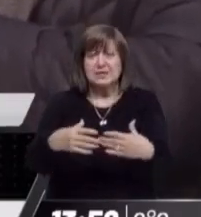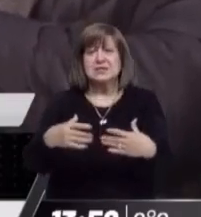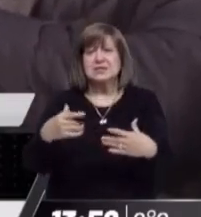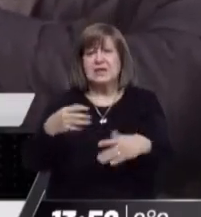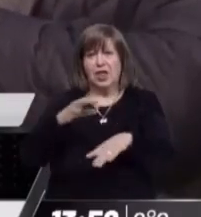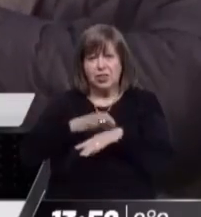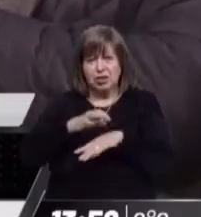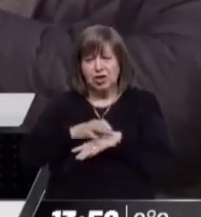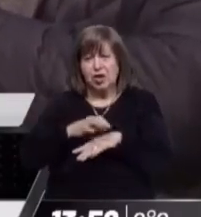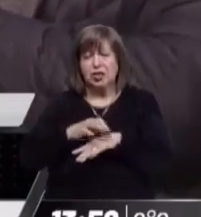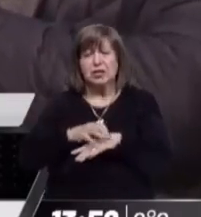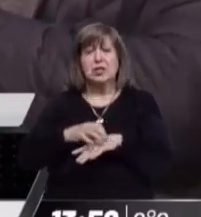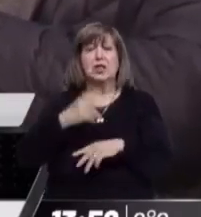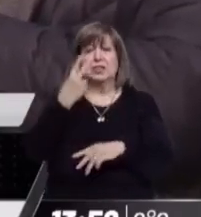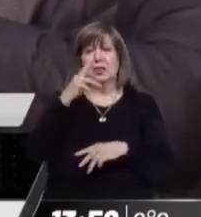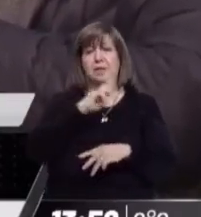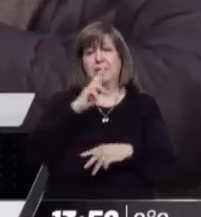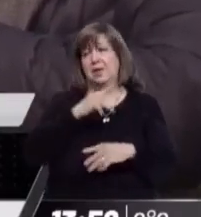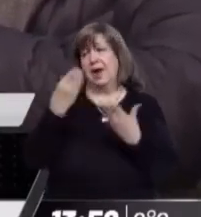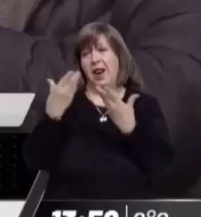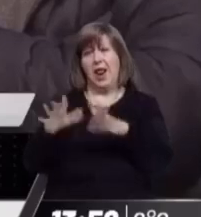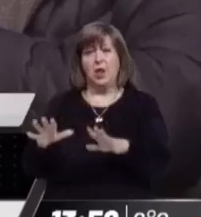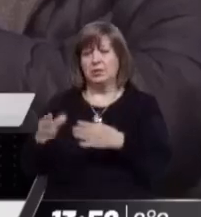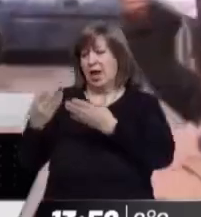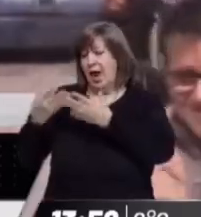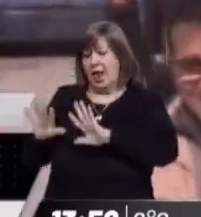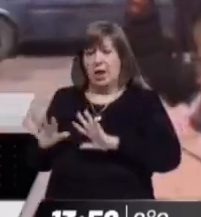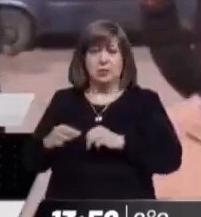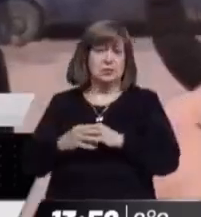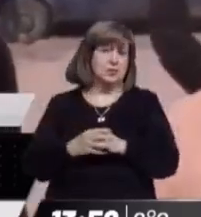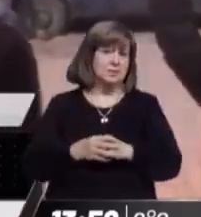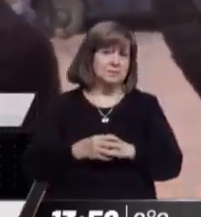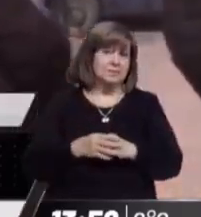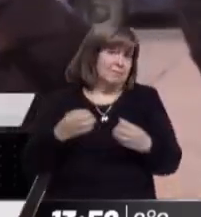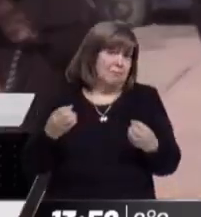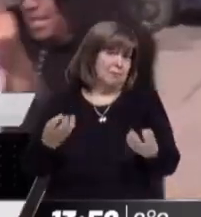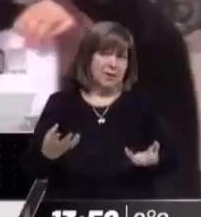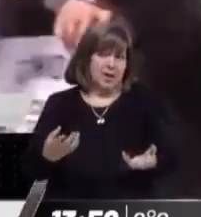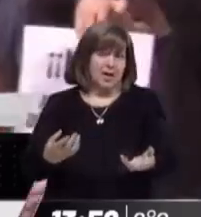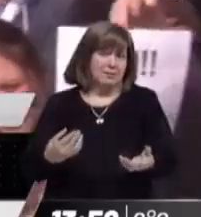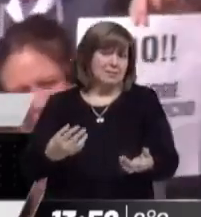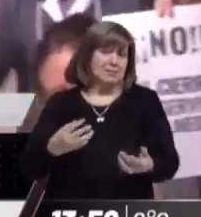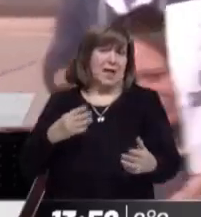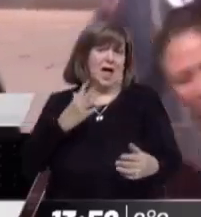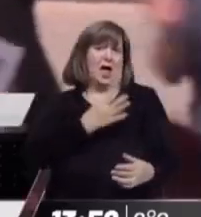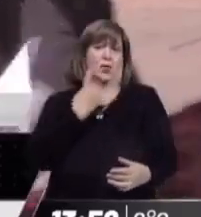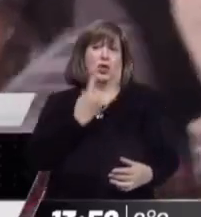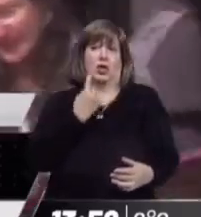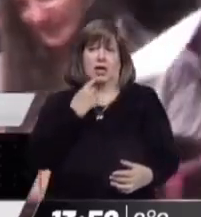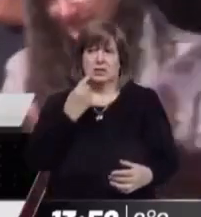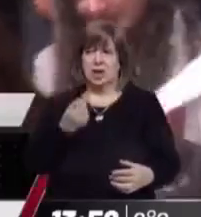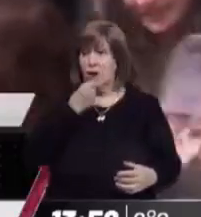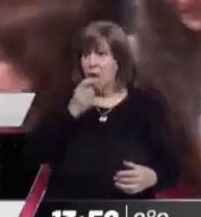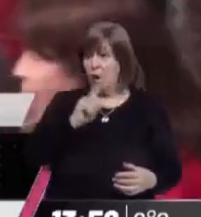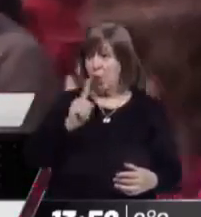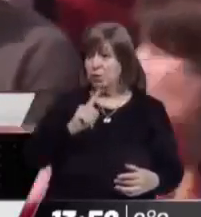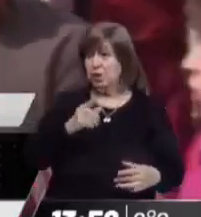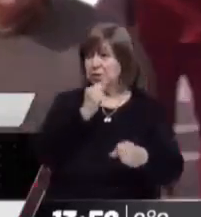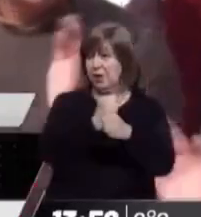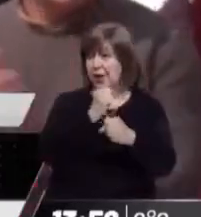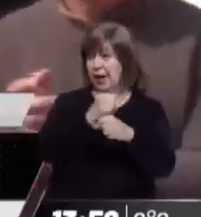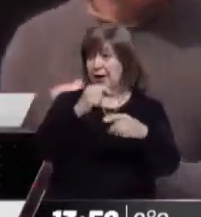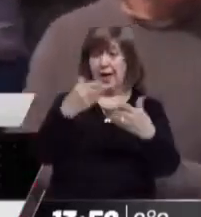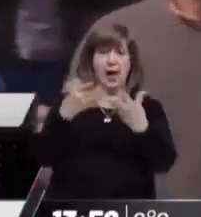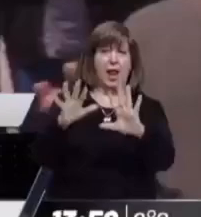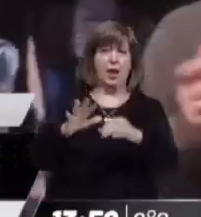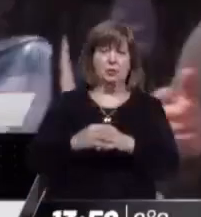del si no te gusta andate. Y bueno, y esto es parte, ¿no?, de este plan, de estas leyes que se aprobaron en la legislatura que hablan